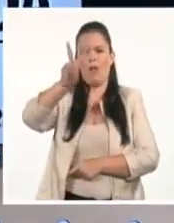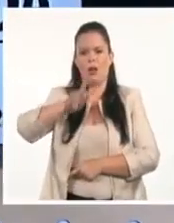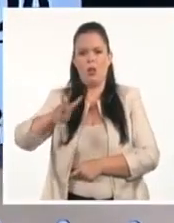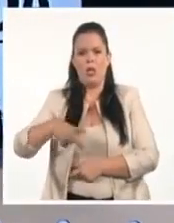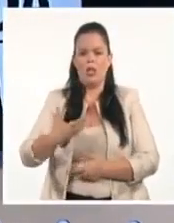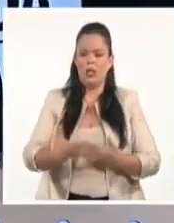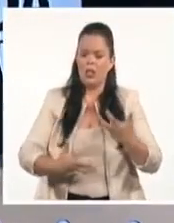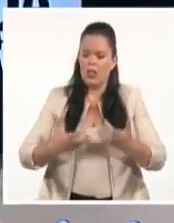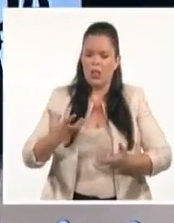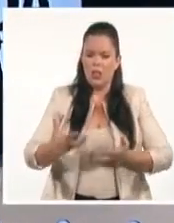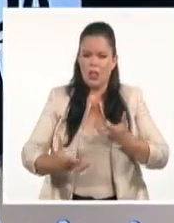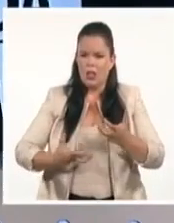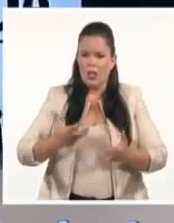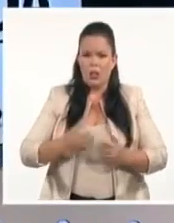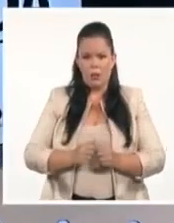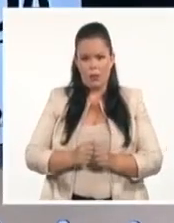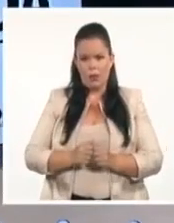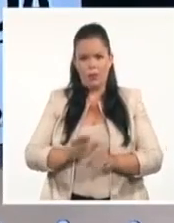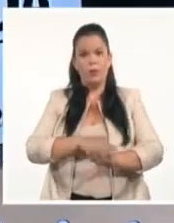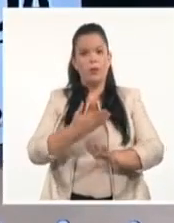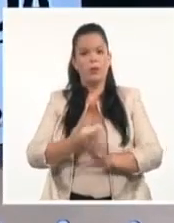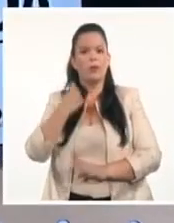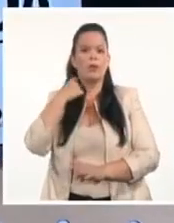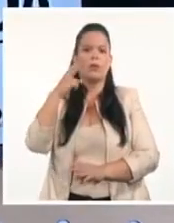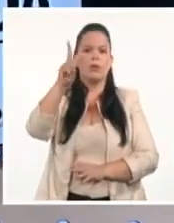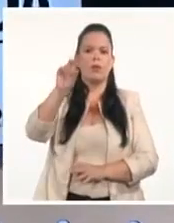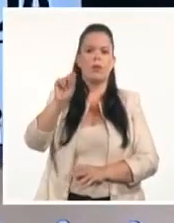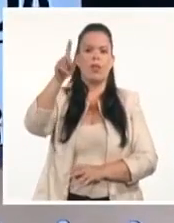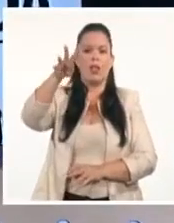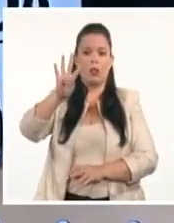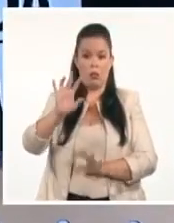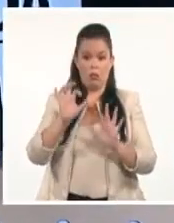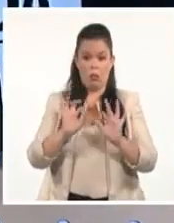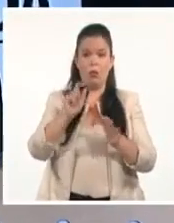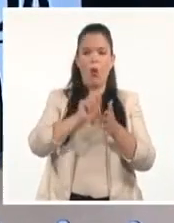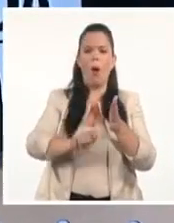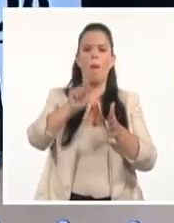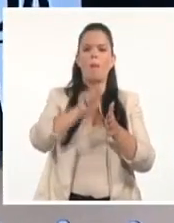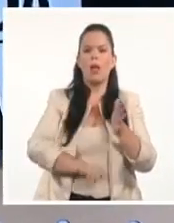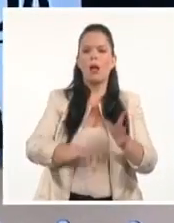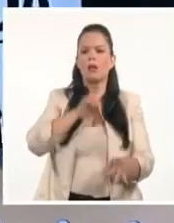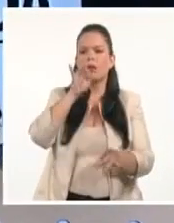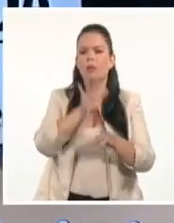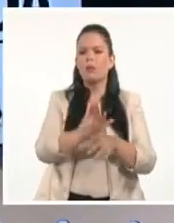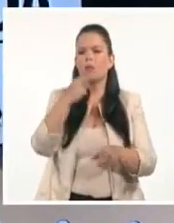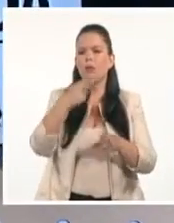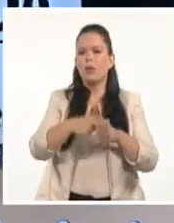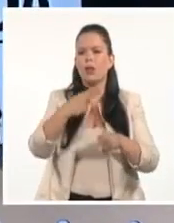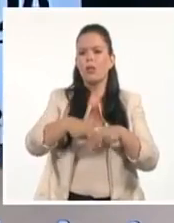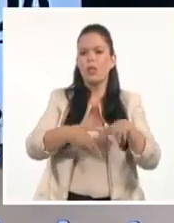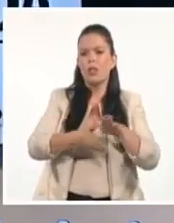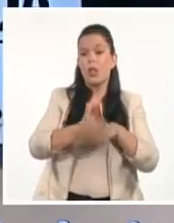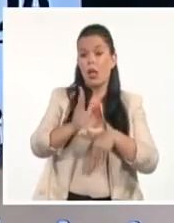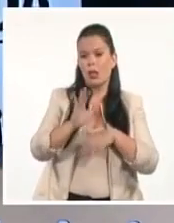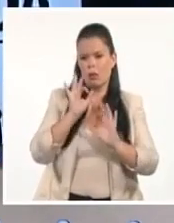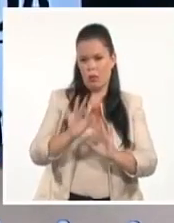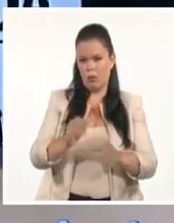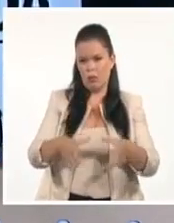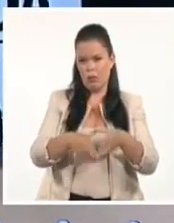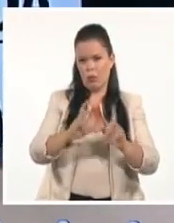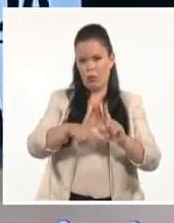la oposición lanza el plan La Salida. Así le llamó Leopoldo López, el líder del partido Voluntad Popular. Aprovecha